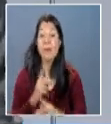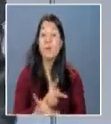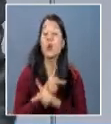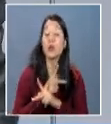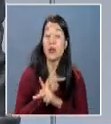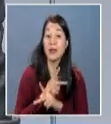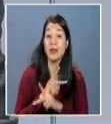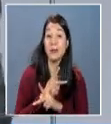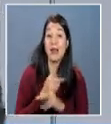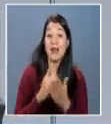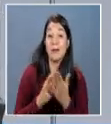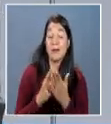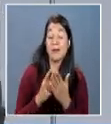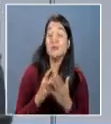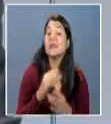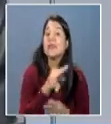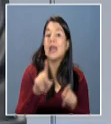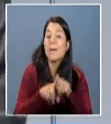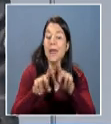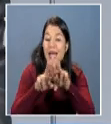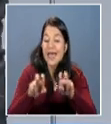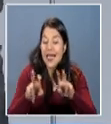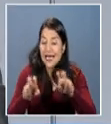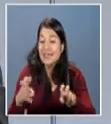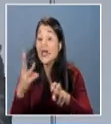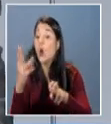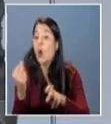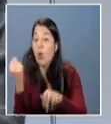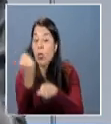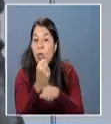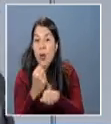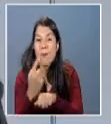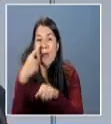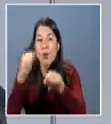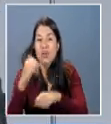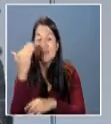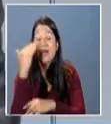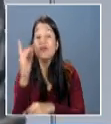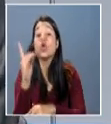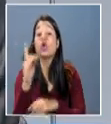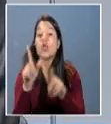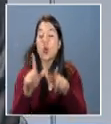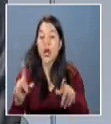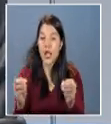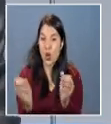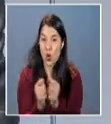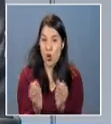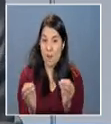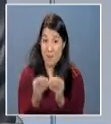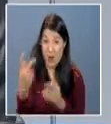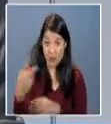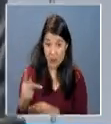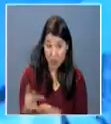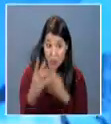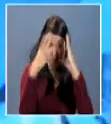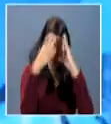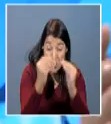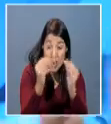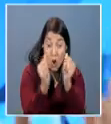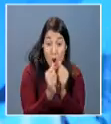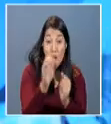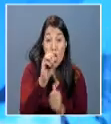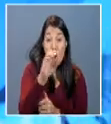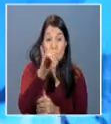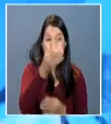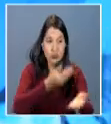presencia policial, el análisis estadístico de la criminalidad para detectar las zonas de calor, ese intercambio de información con el OIJ es importantísimo, el trabajo